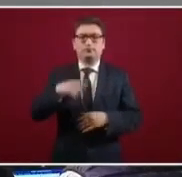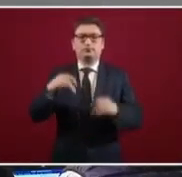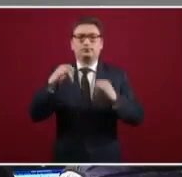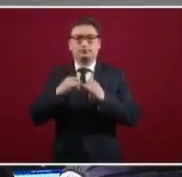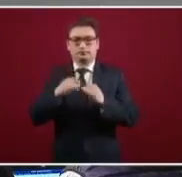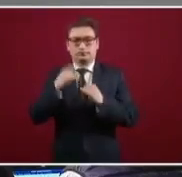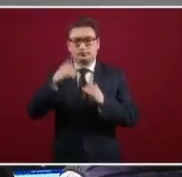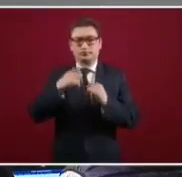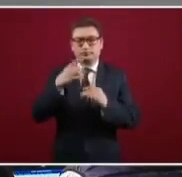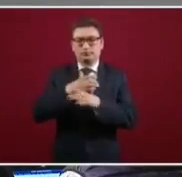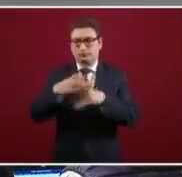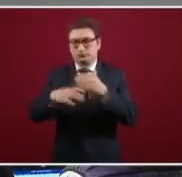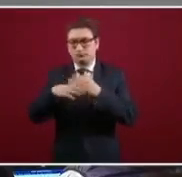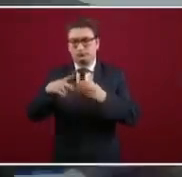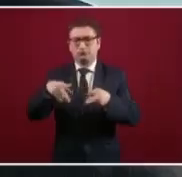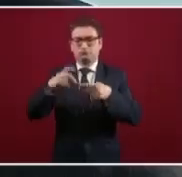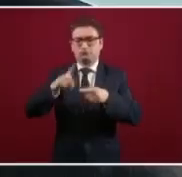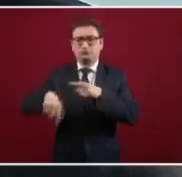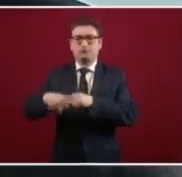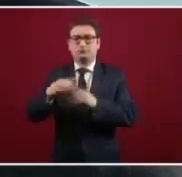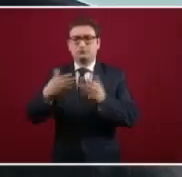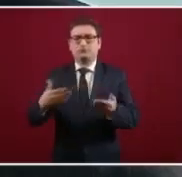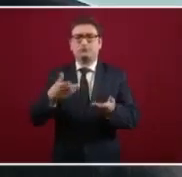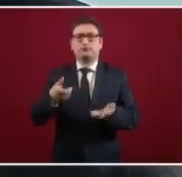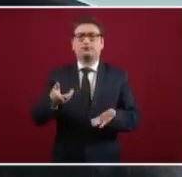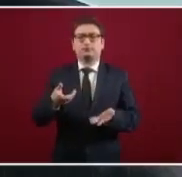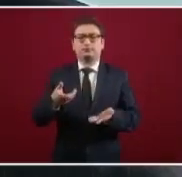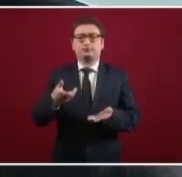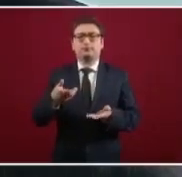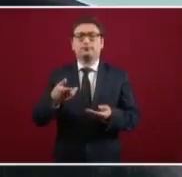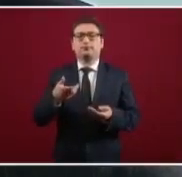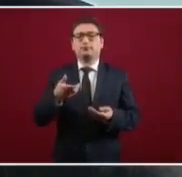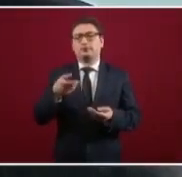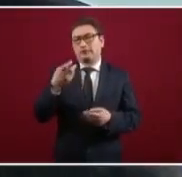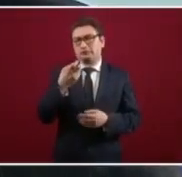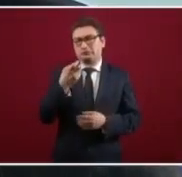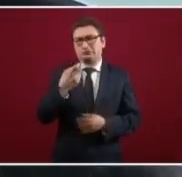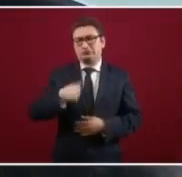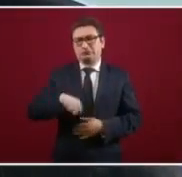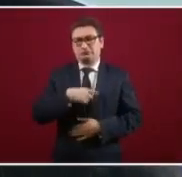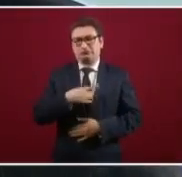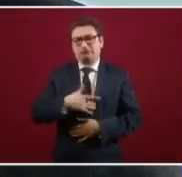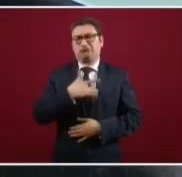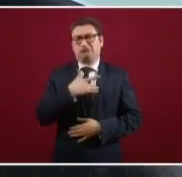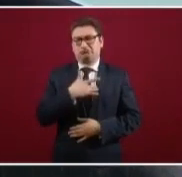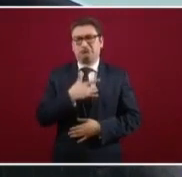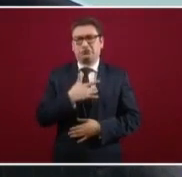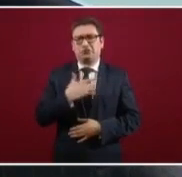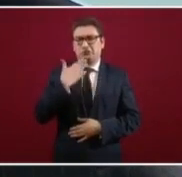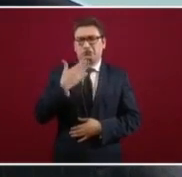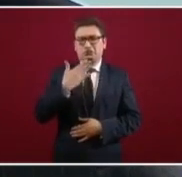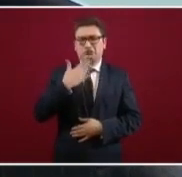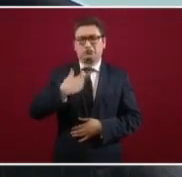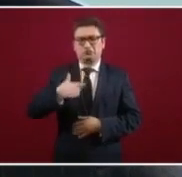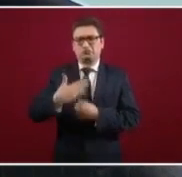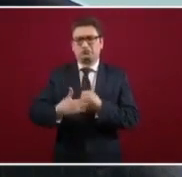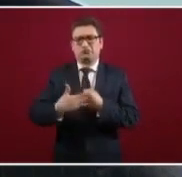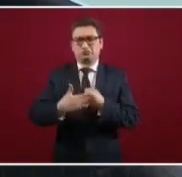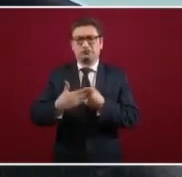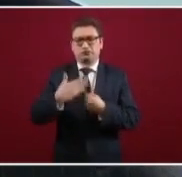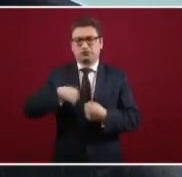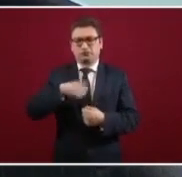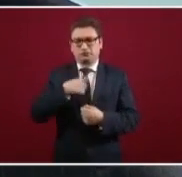al pueblo lo robado en este sentido es que vamos próximamente a